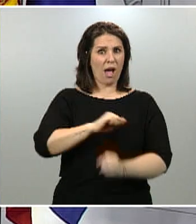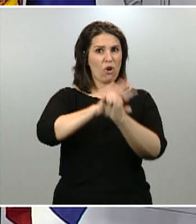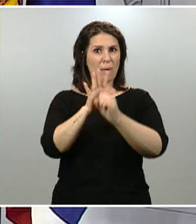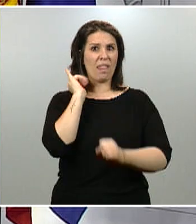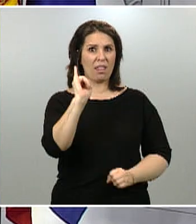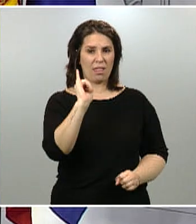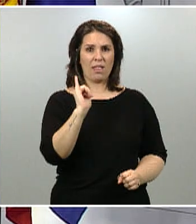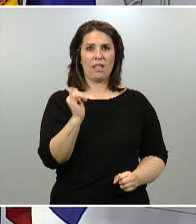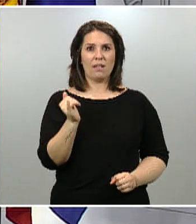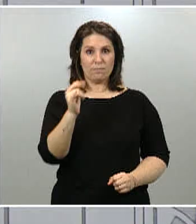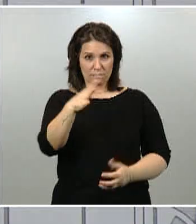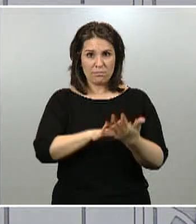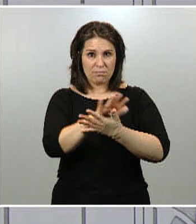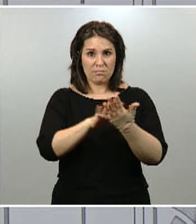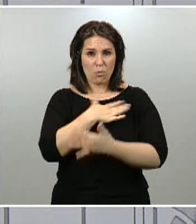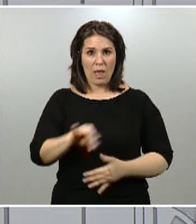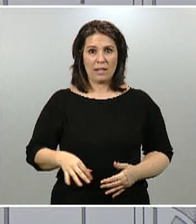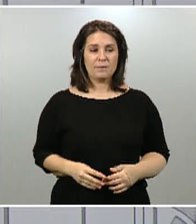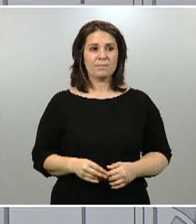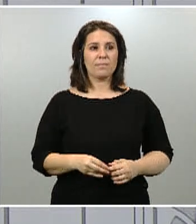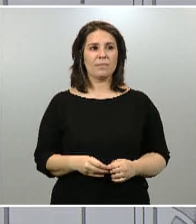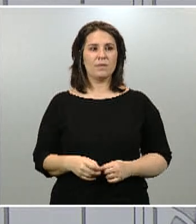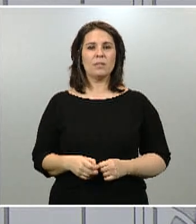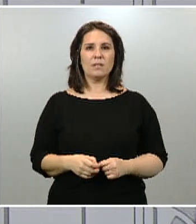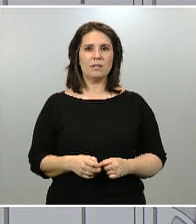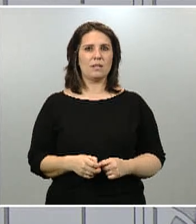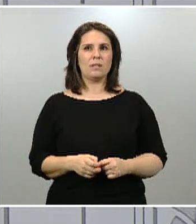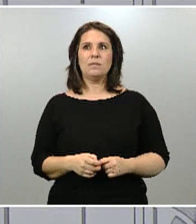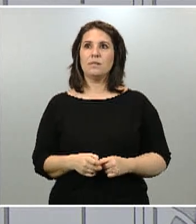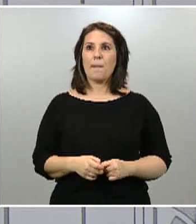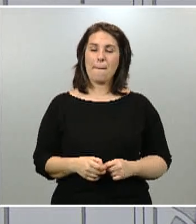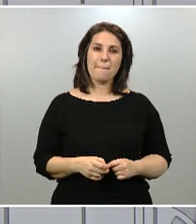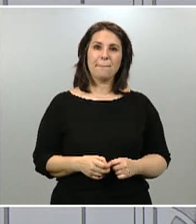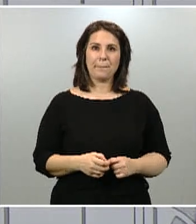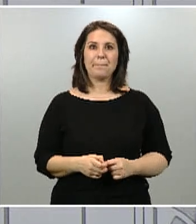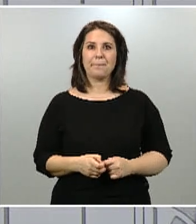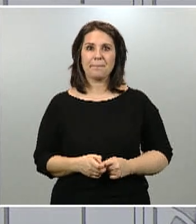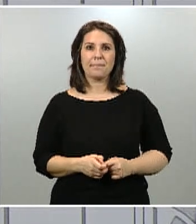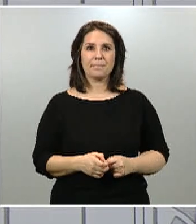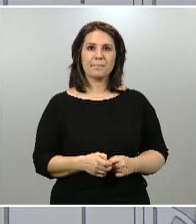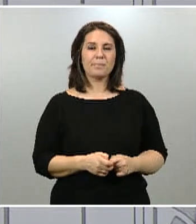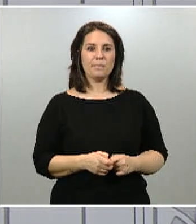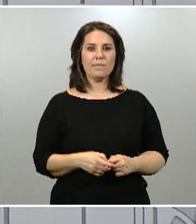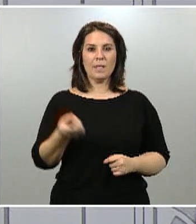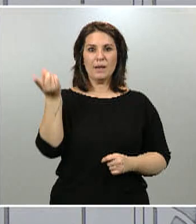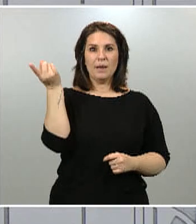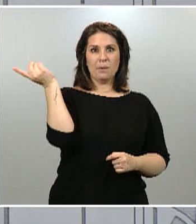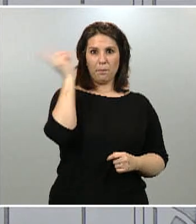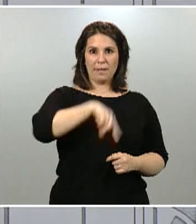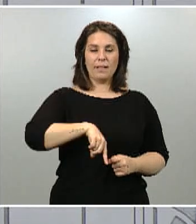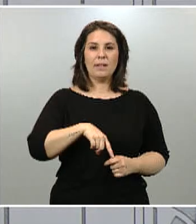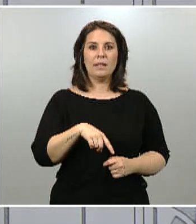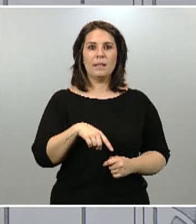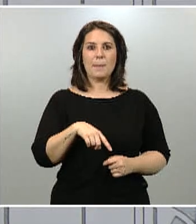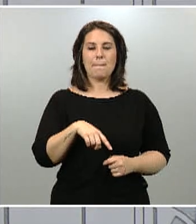circunstancia. Sí, vamos a ver, sabemos desde relativamente pronto, de hecho desde el momento en el